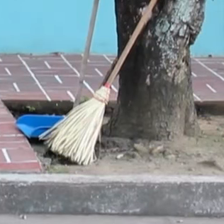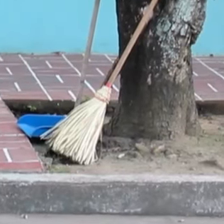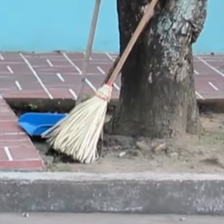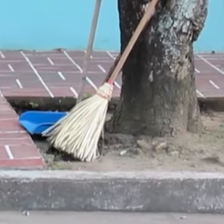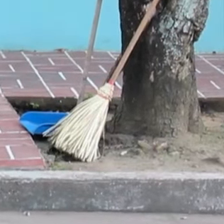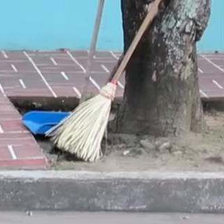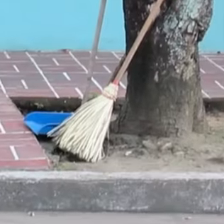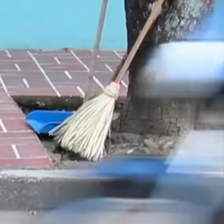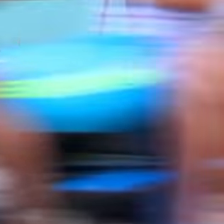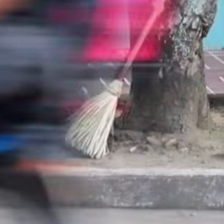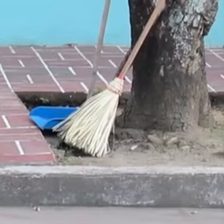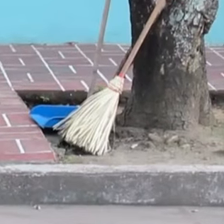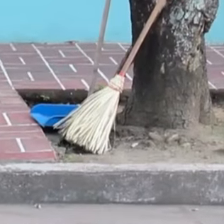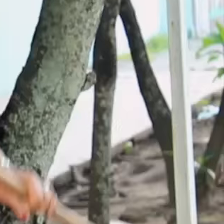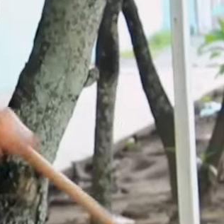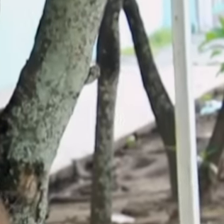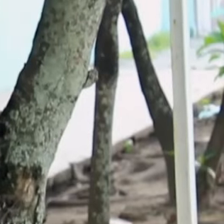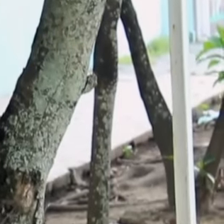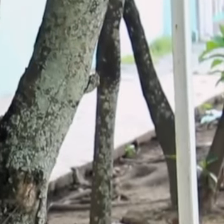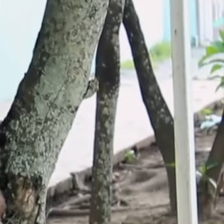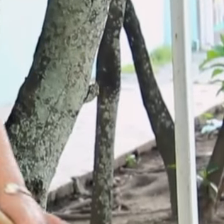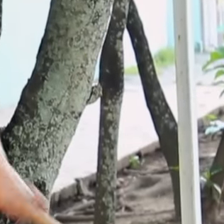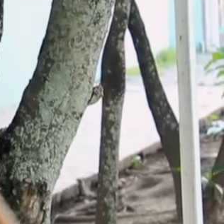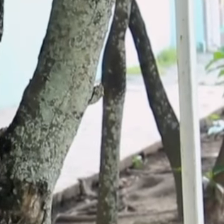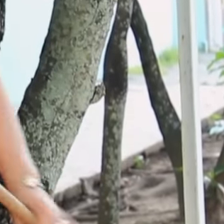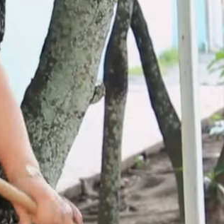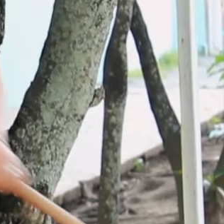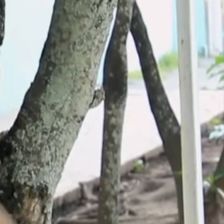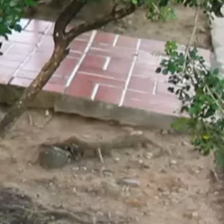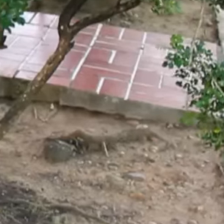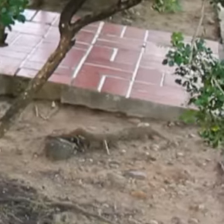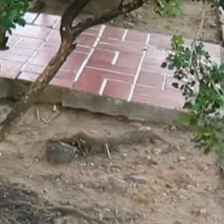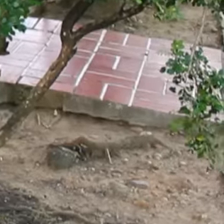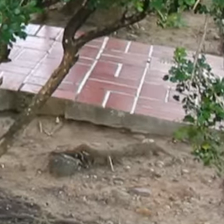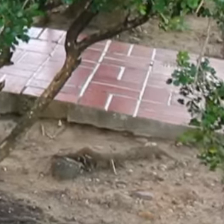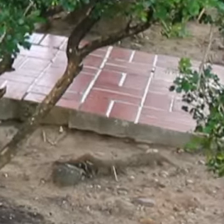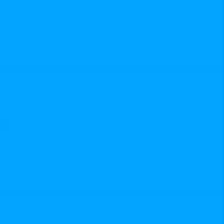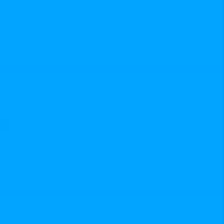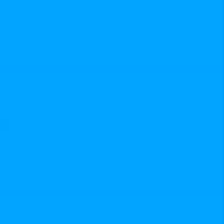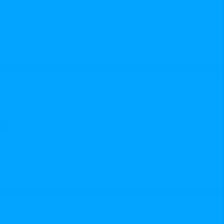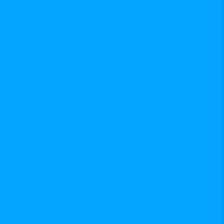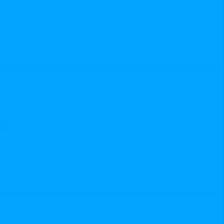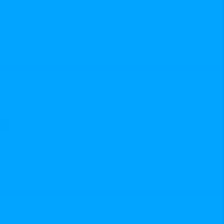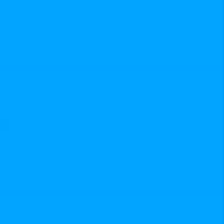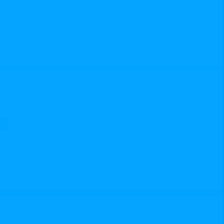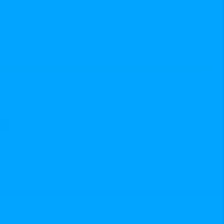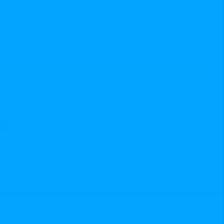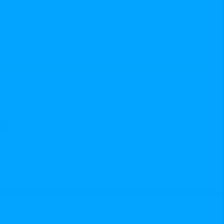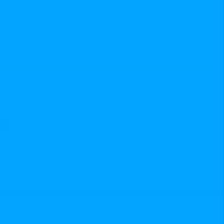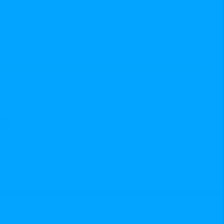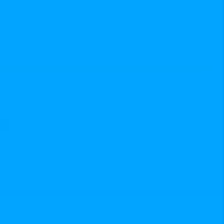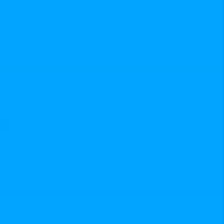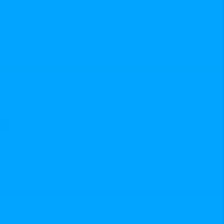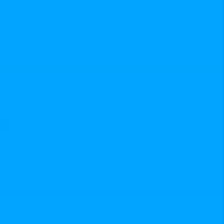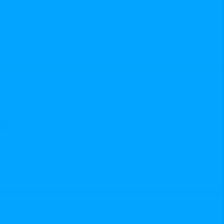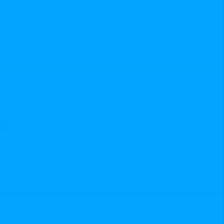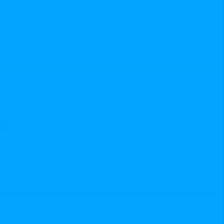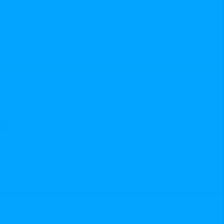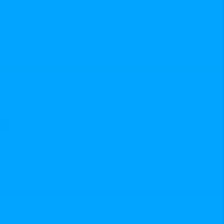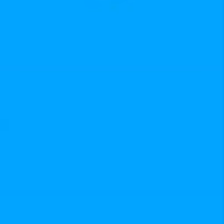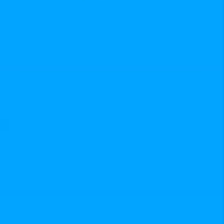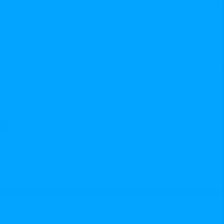Si trabajamos de la mano, juntos lo logramos. Barranca Bermeja limpia, segura y en paz. Una campaña liderada por la